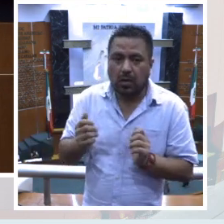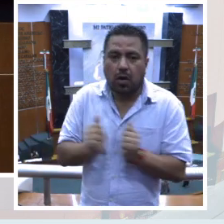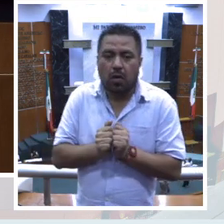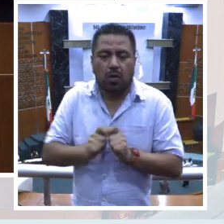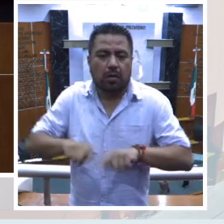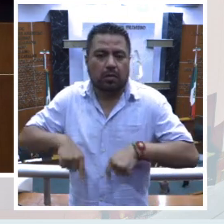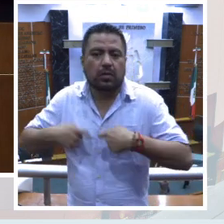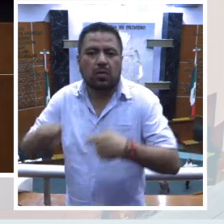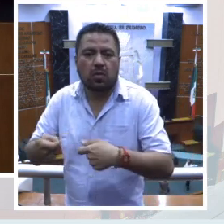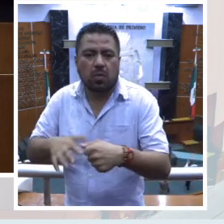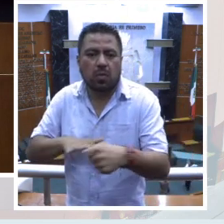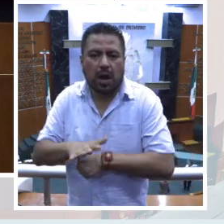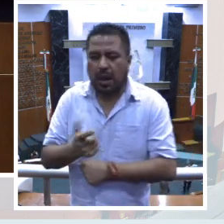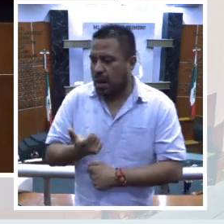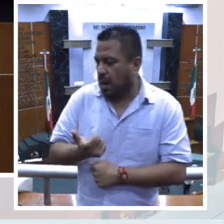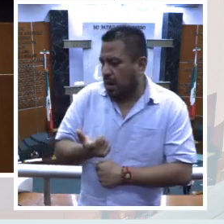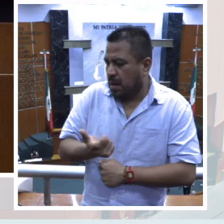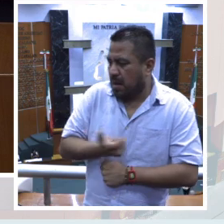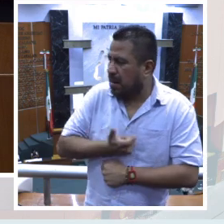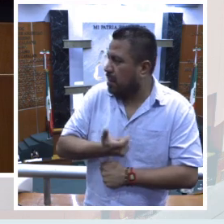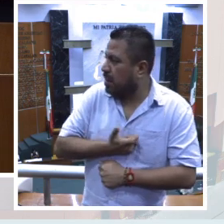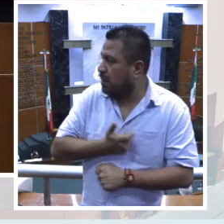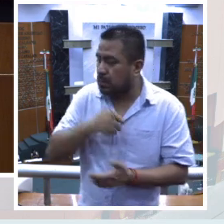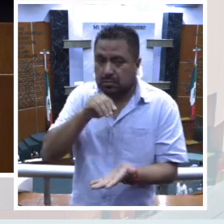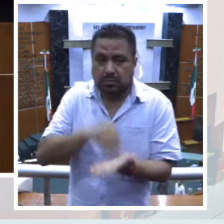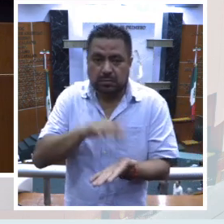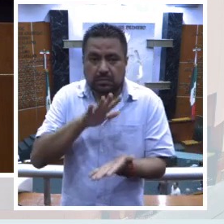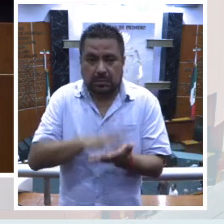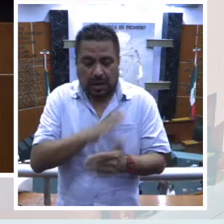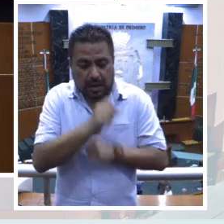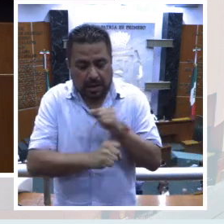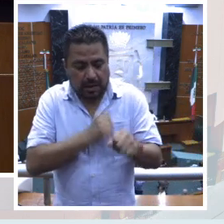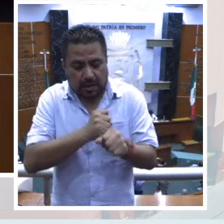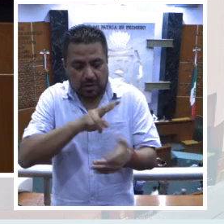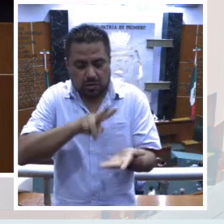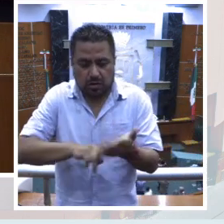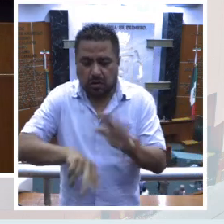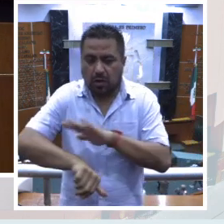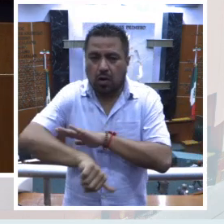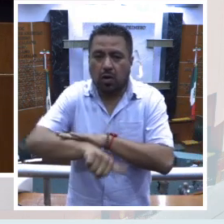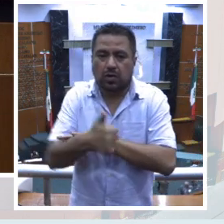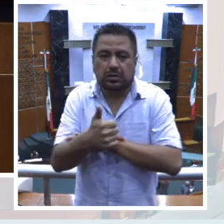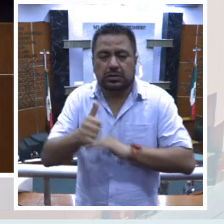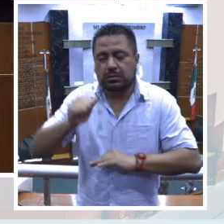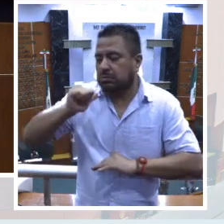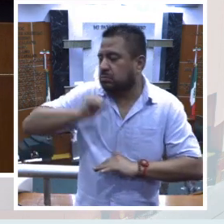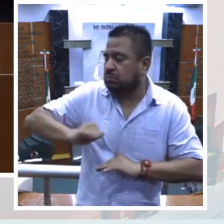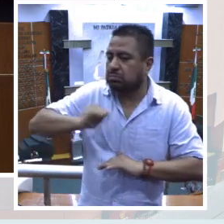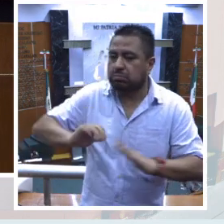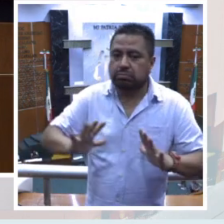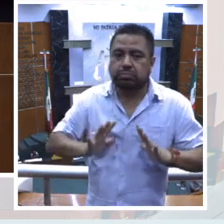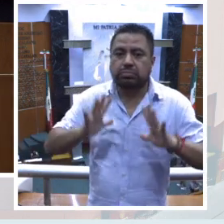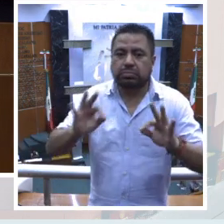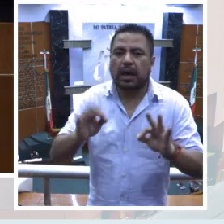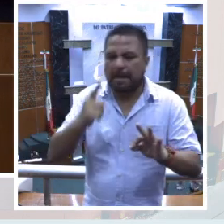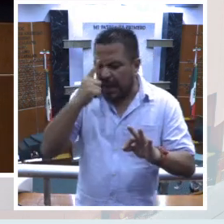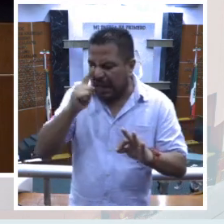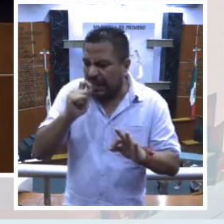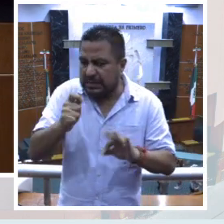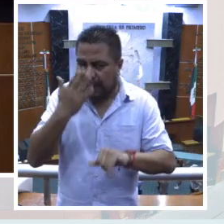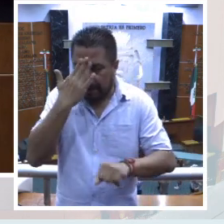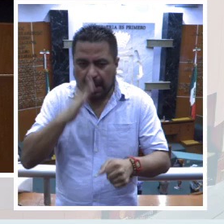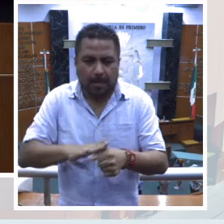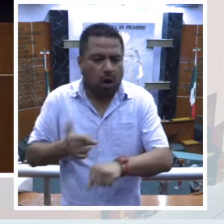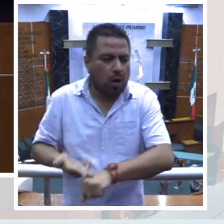la entrega de una presea se estableció en el año 2011 con el objeto de honrar la memoria y la